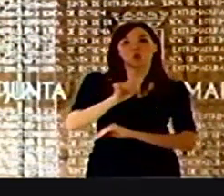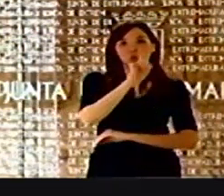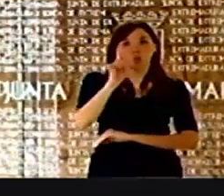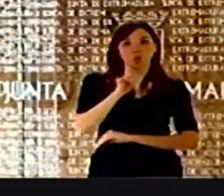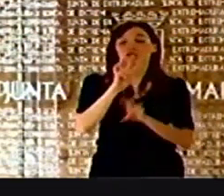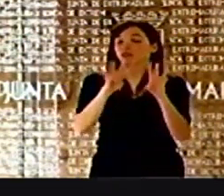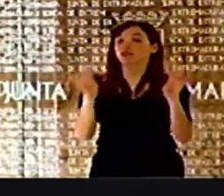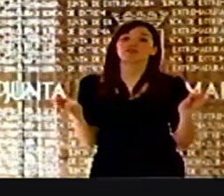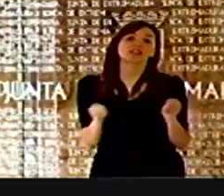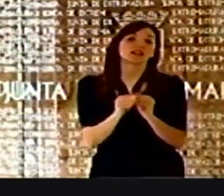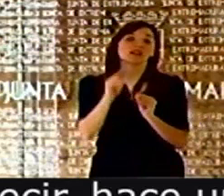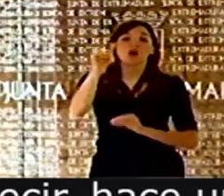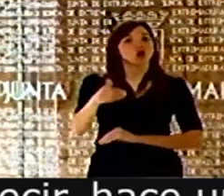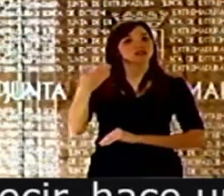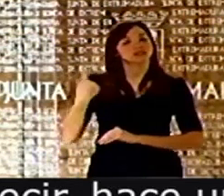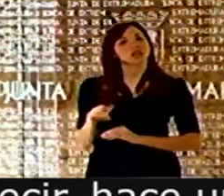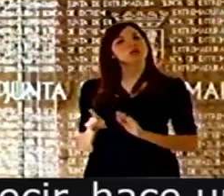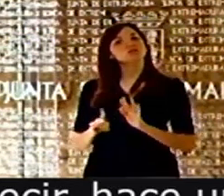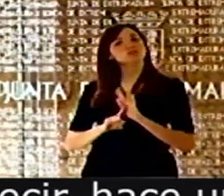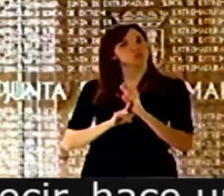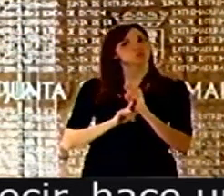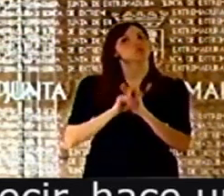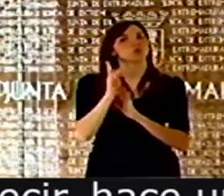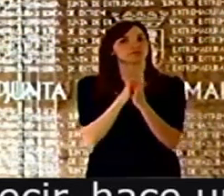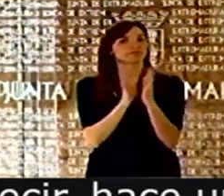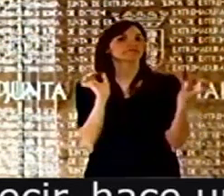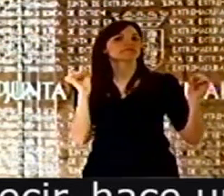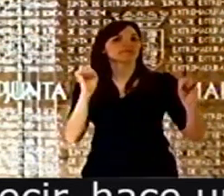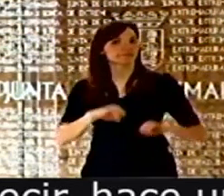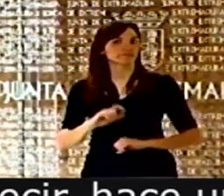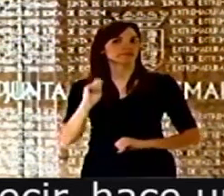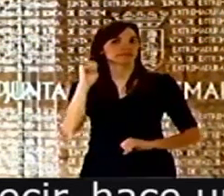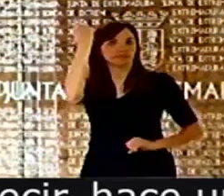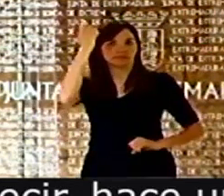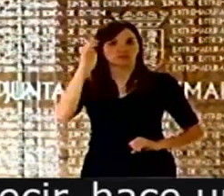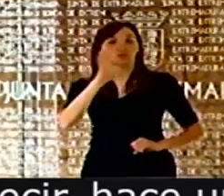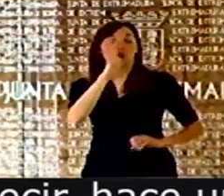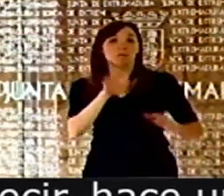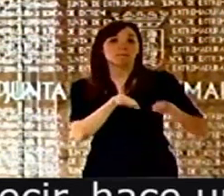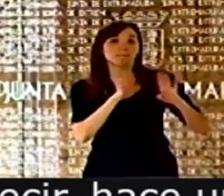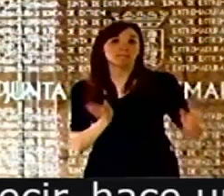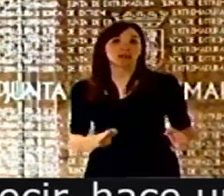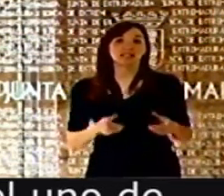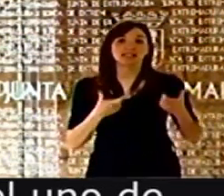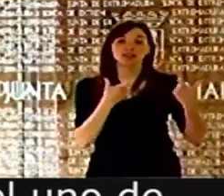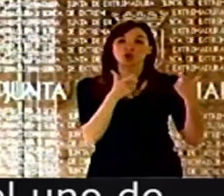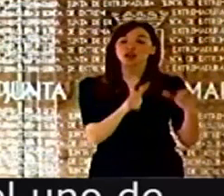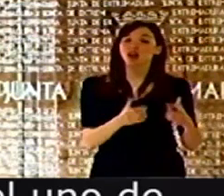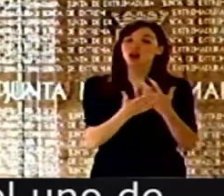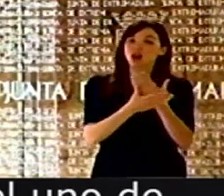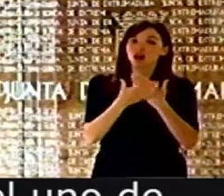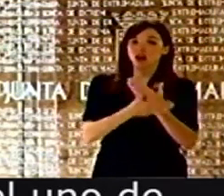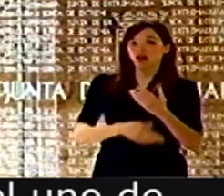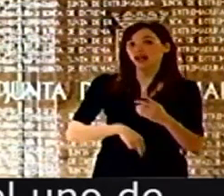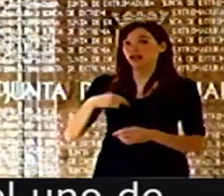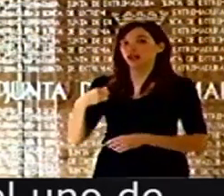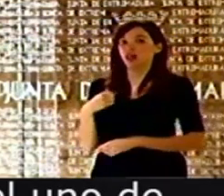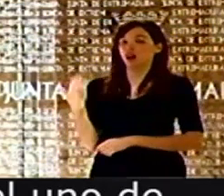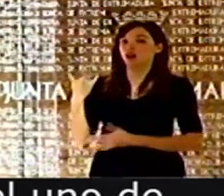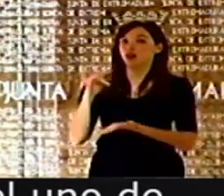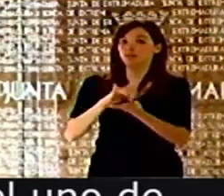definitiva, hoy damos un paso más en ese acuerdo con la Mesa Sectorial de Administración General que se dio en el mes de